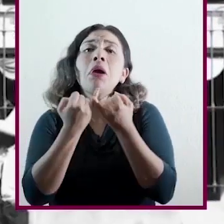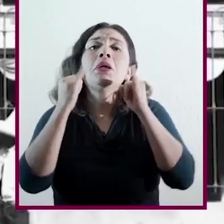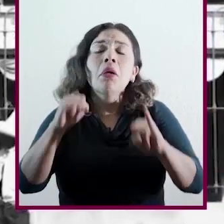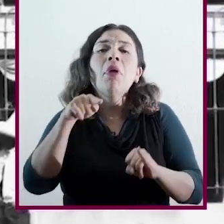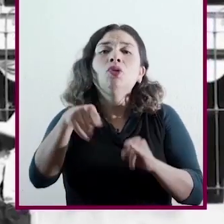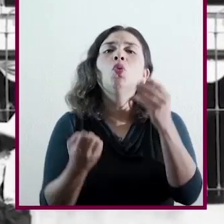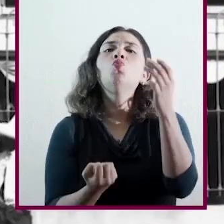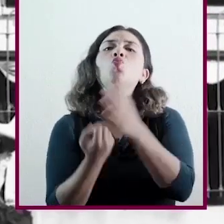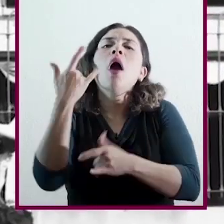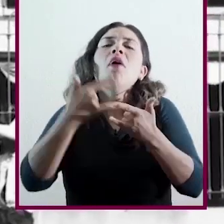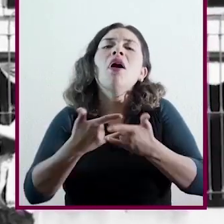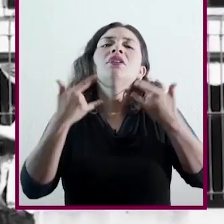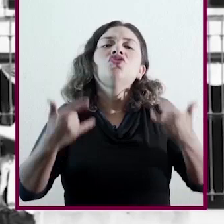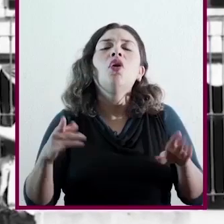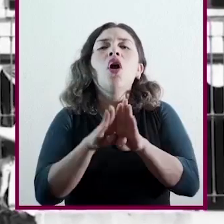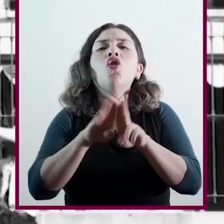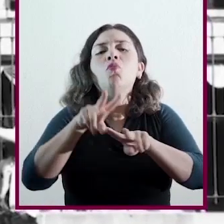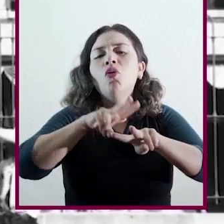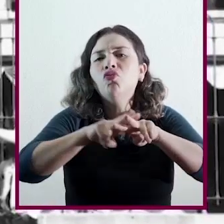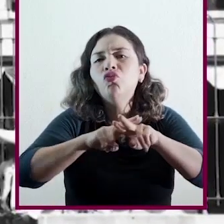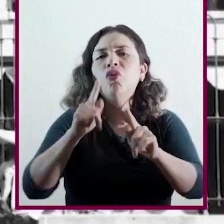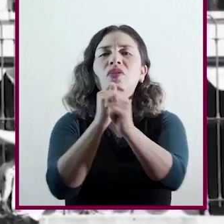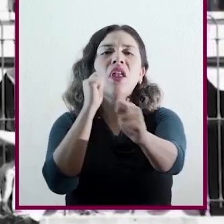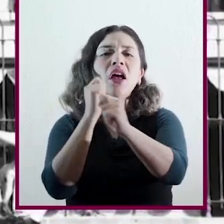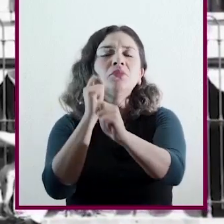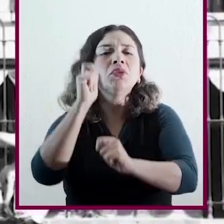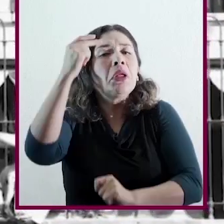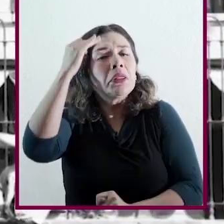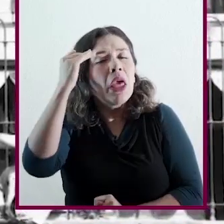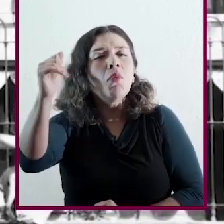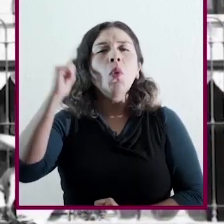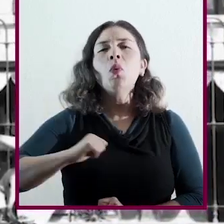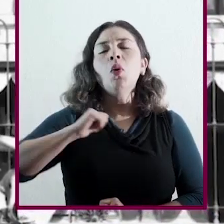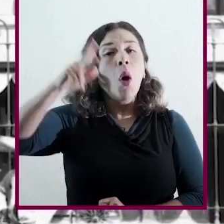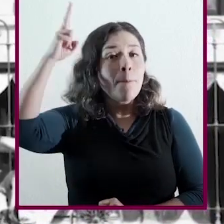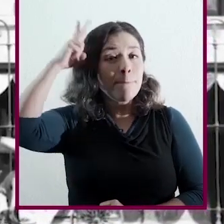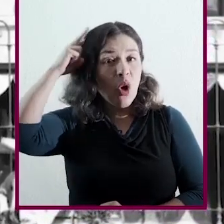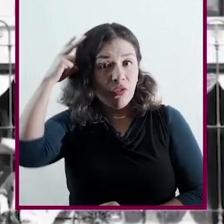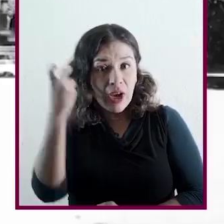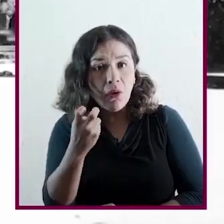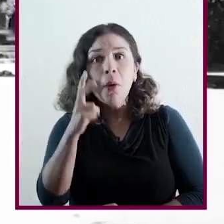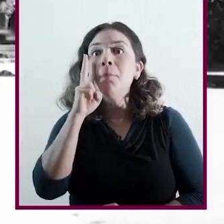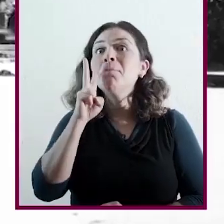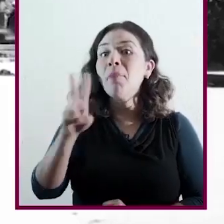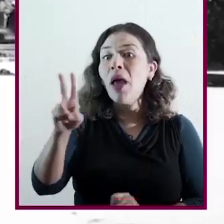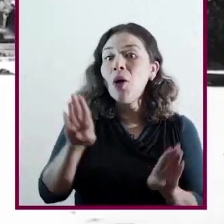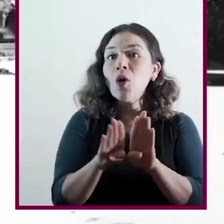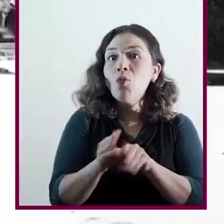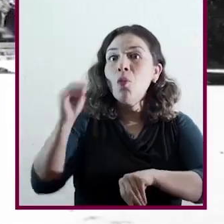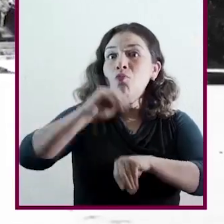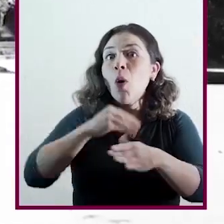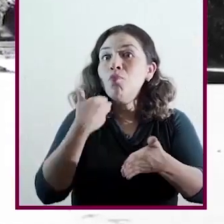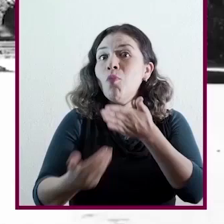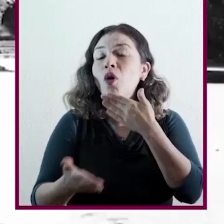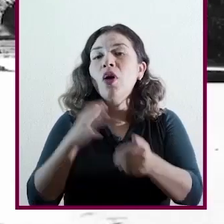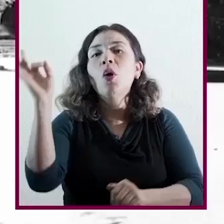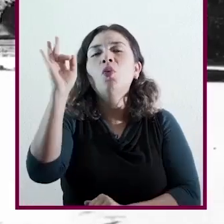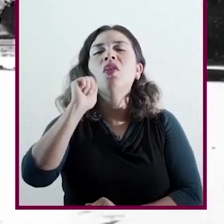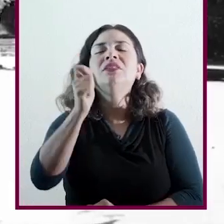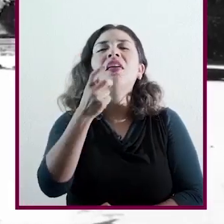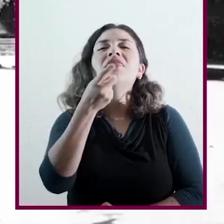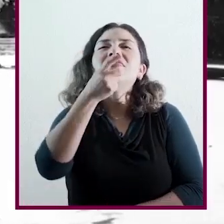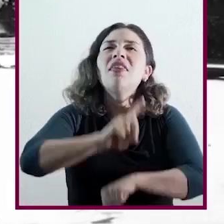que inauguraron una página nueva en la historia del transporte durante el Porfiriato. Así se veía este inmueble durante